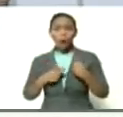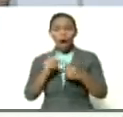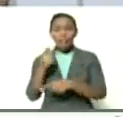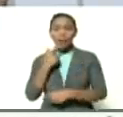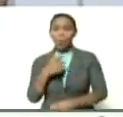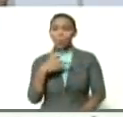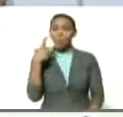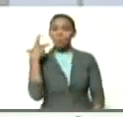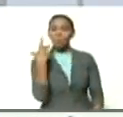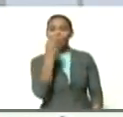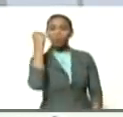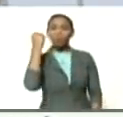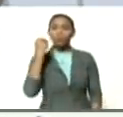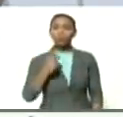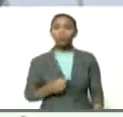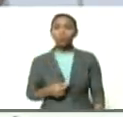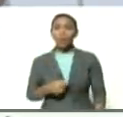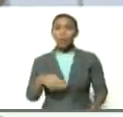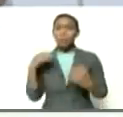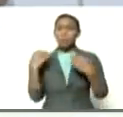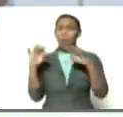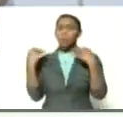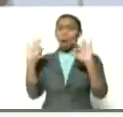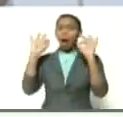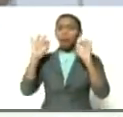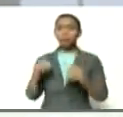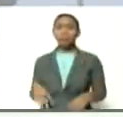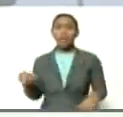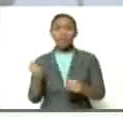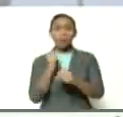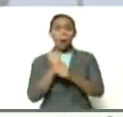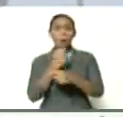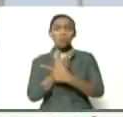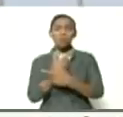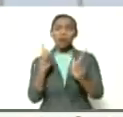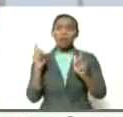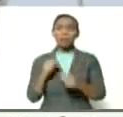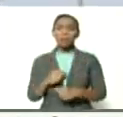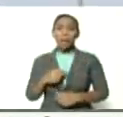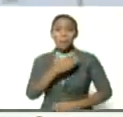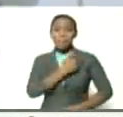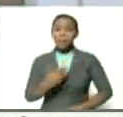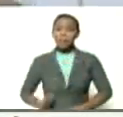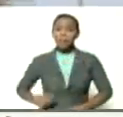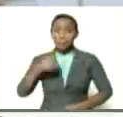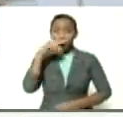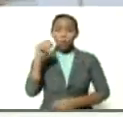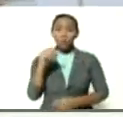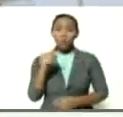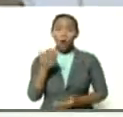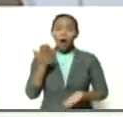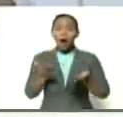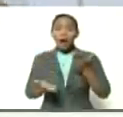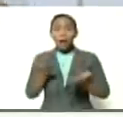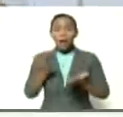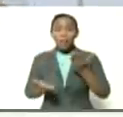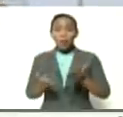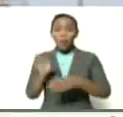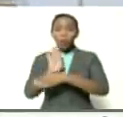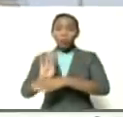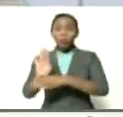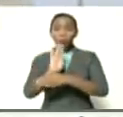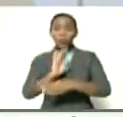no. Flexibilización laboral. Y el presidente Nicolás Maduro, estabilidad laboral,